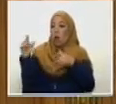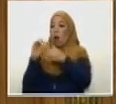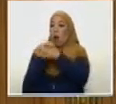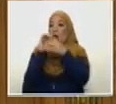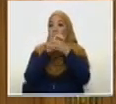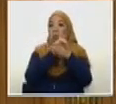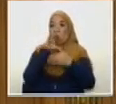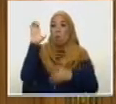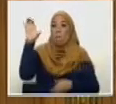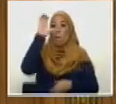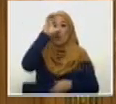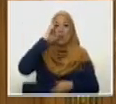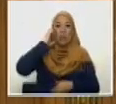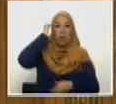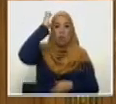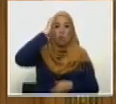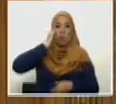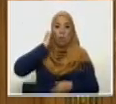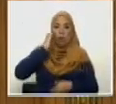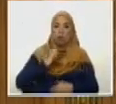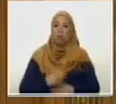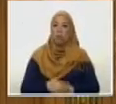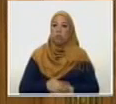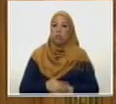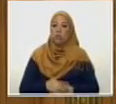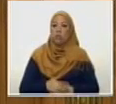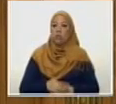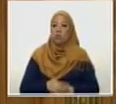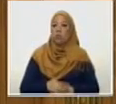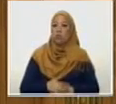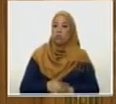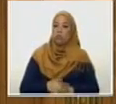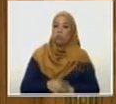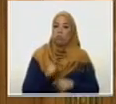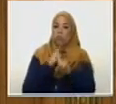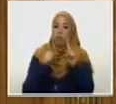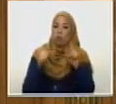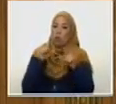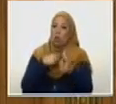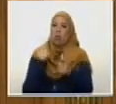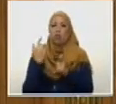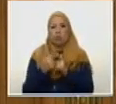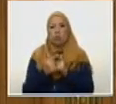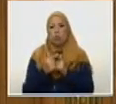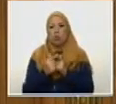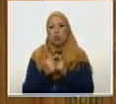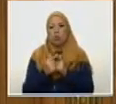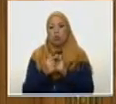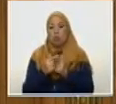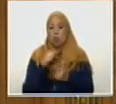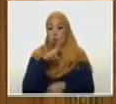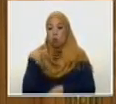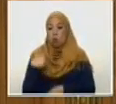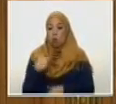aliados europeos. Y por tanto, pues entonces, proponemos